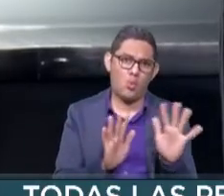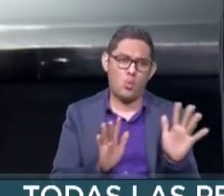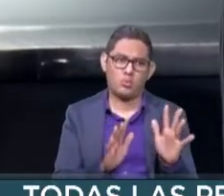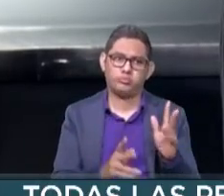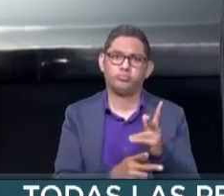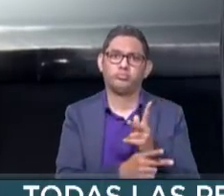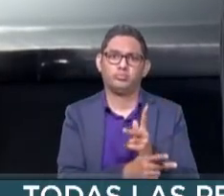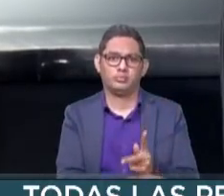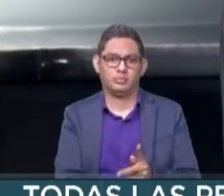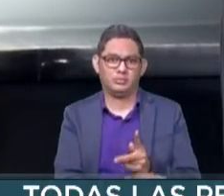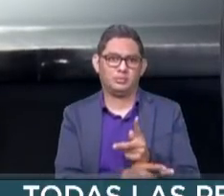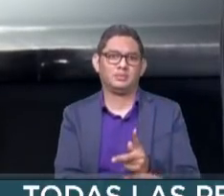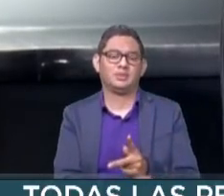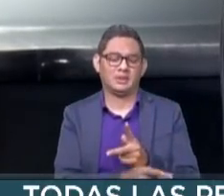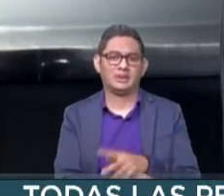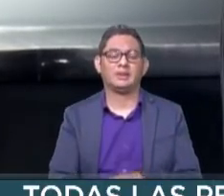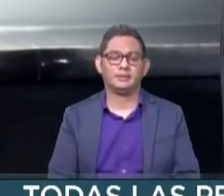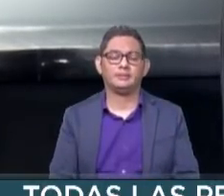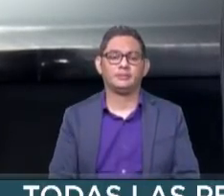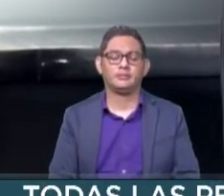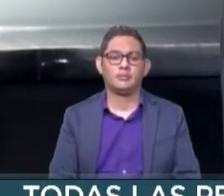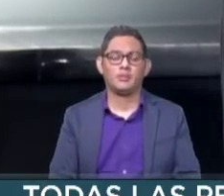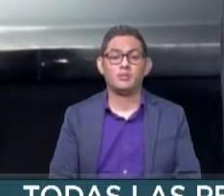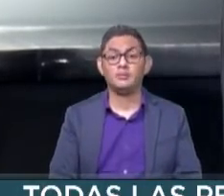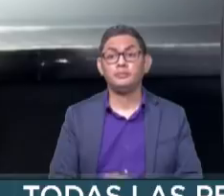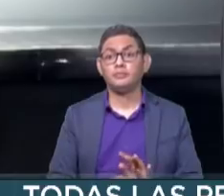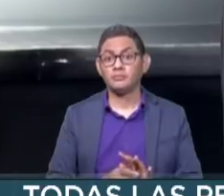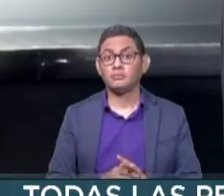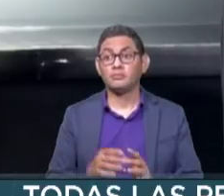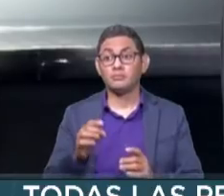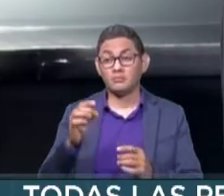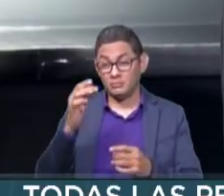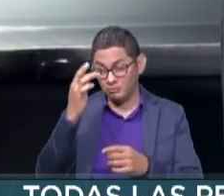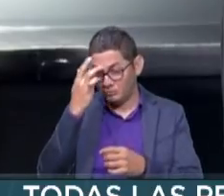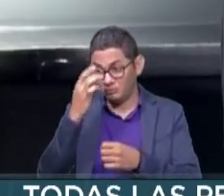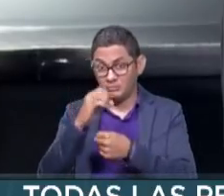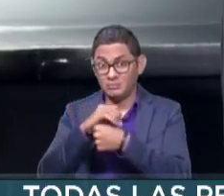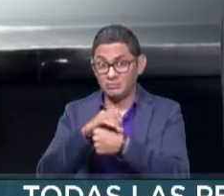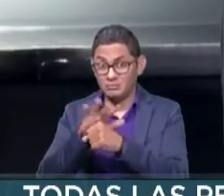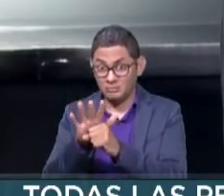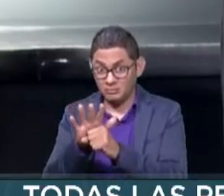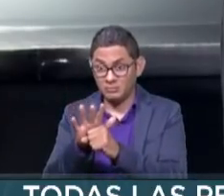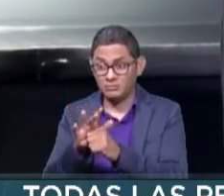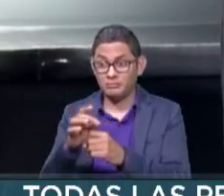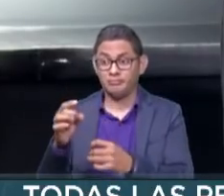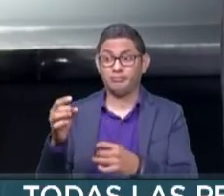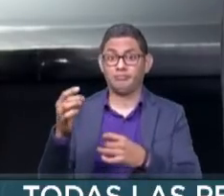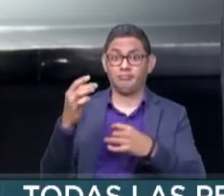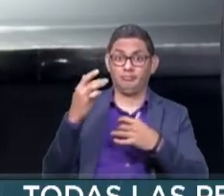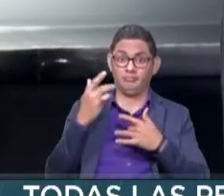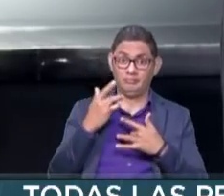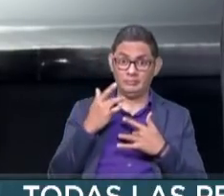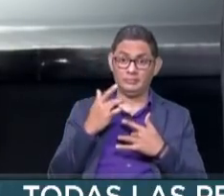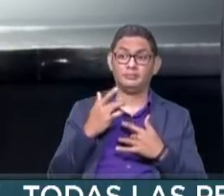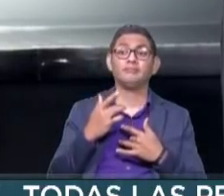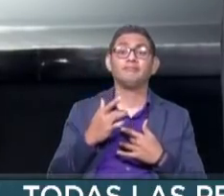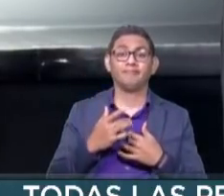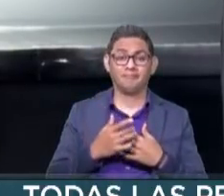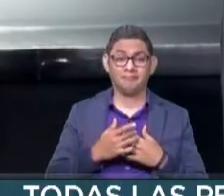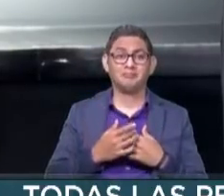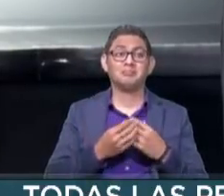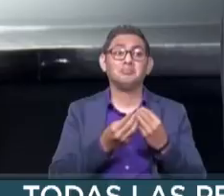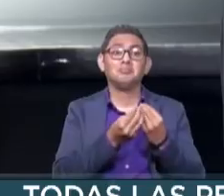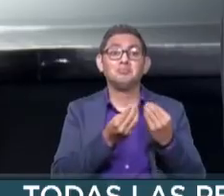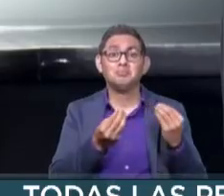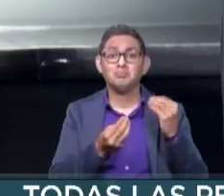el COVID. Definitivamente que la infección por COVID ha producido un impacto importante en la mortalidad materna